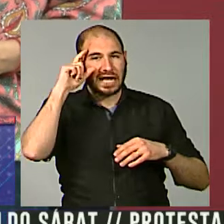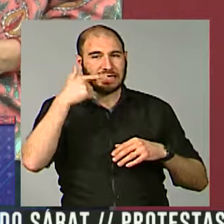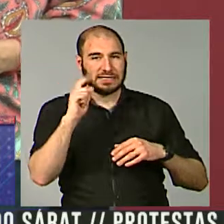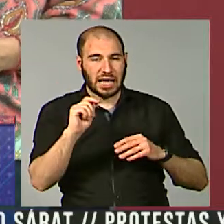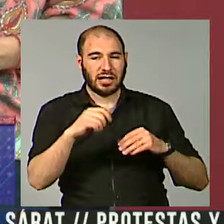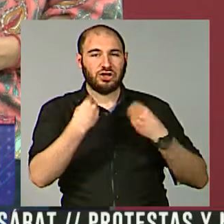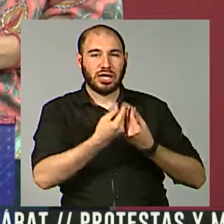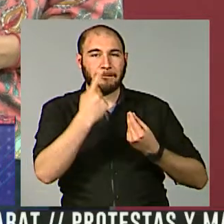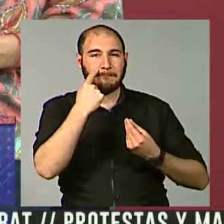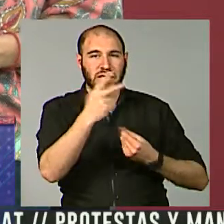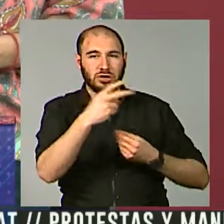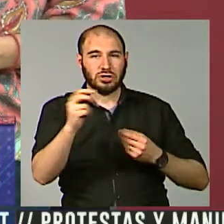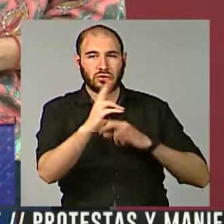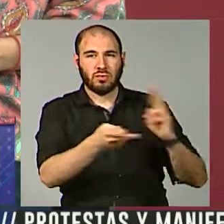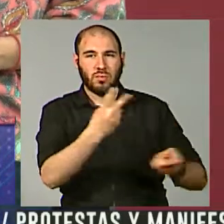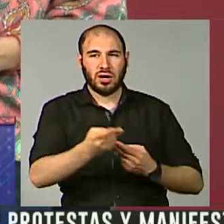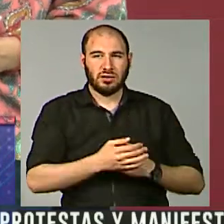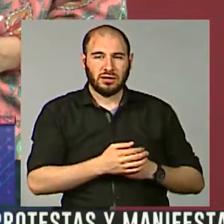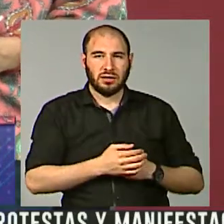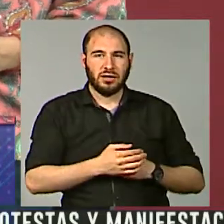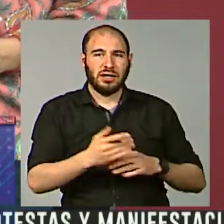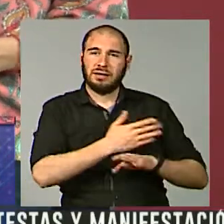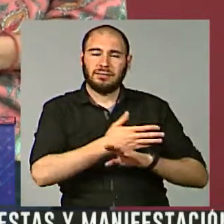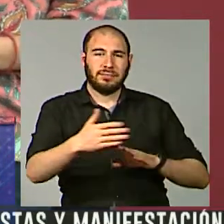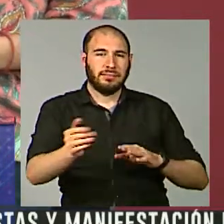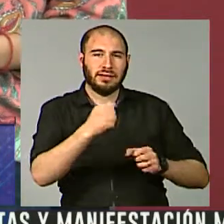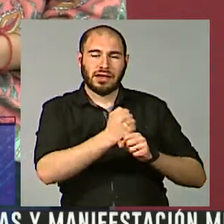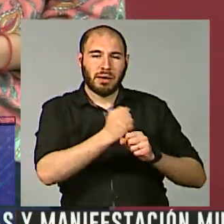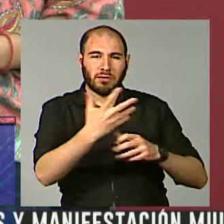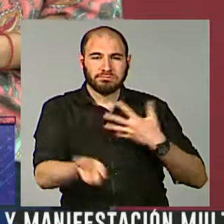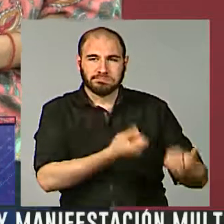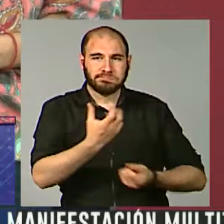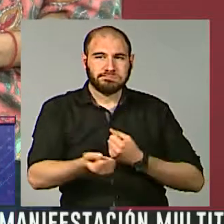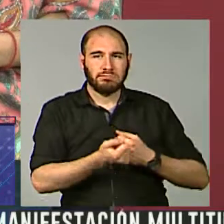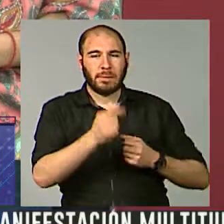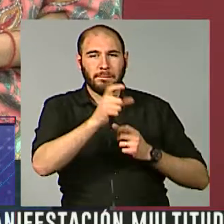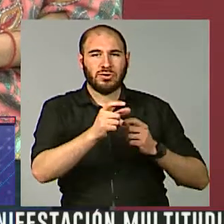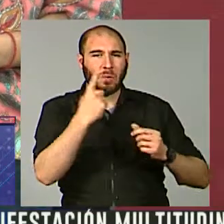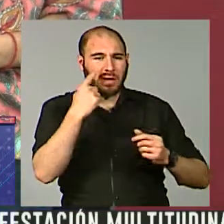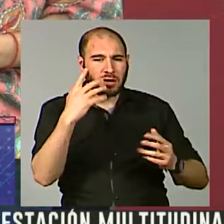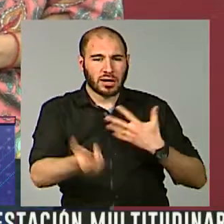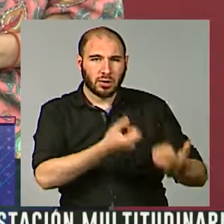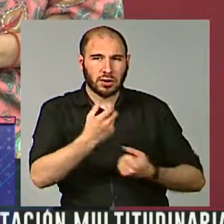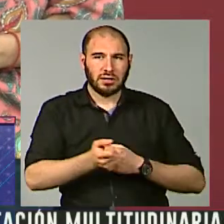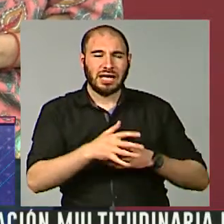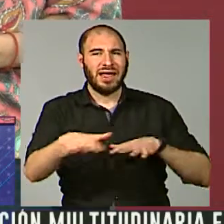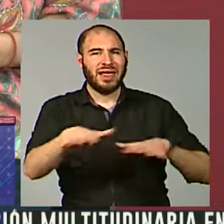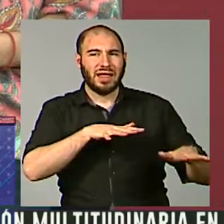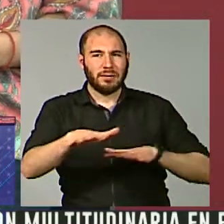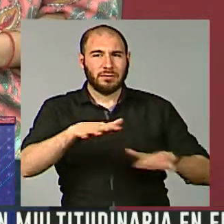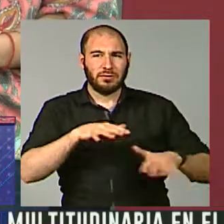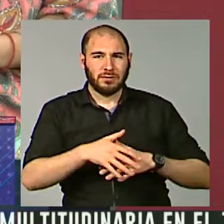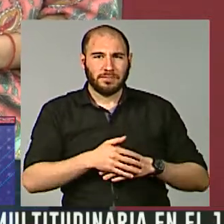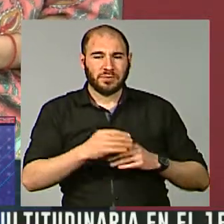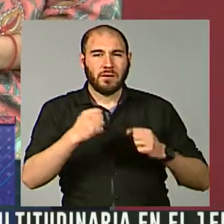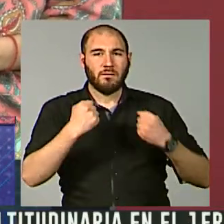más de 1.200 los muertos y continúan los trabajos de rescate para poder encontrar sobrevivientes. Un terremoto que fue de